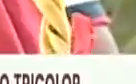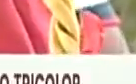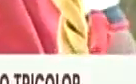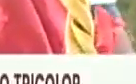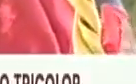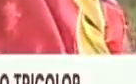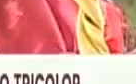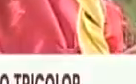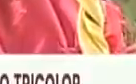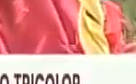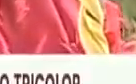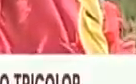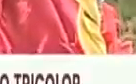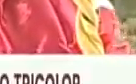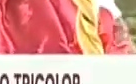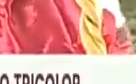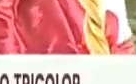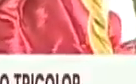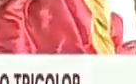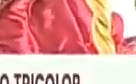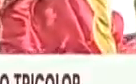junio. Canta,